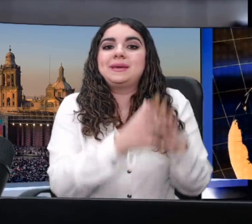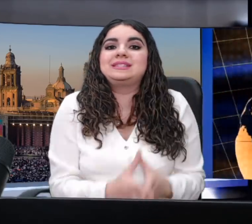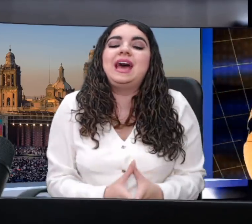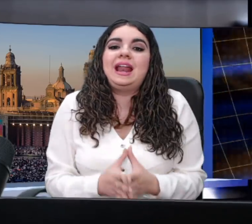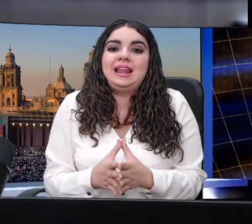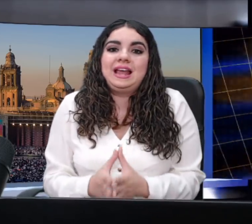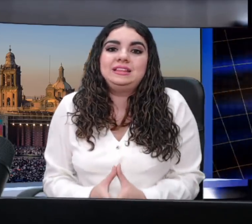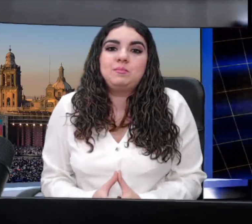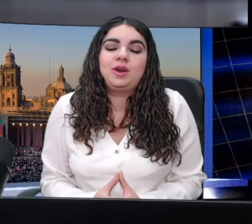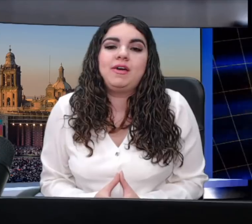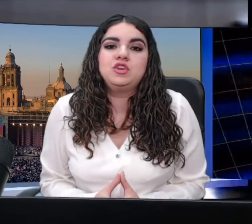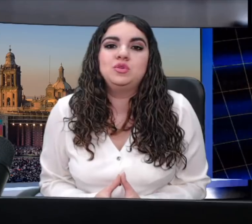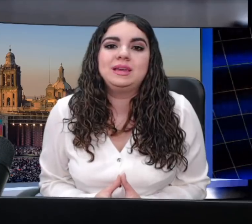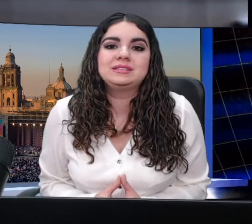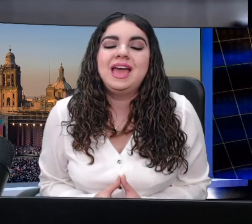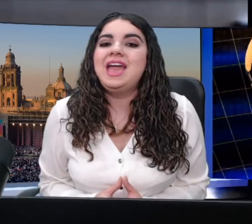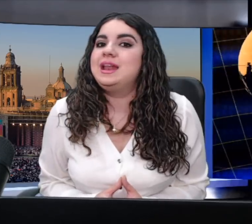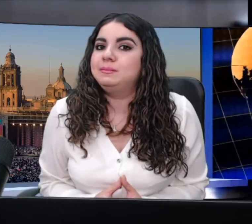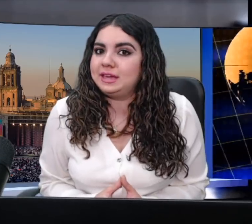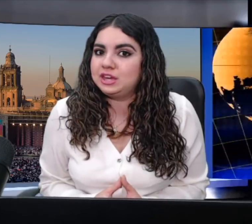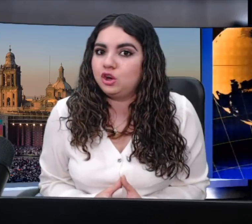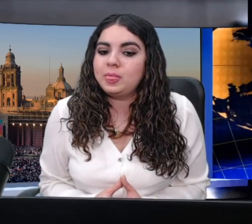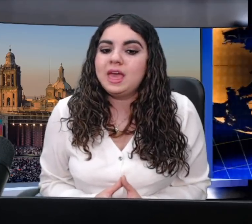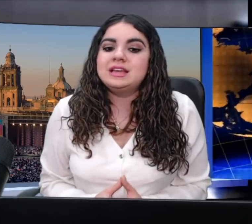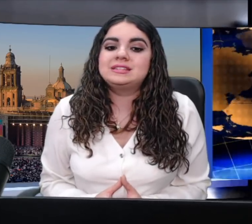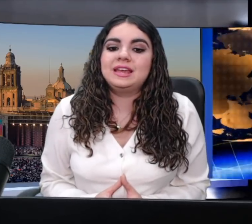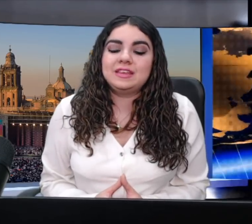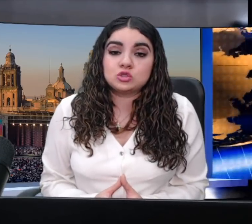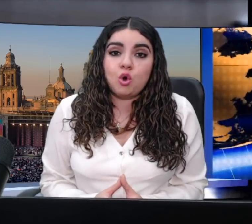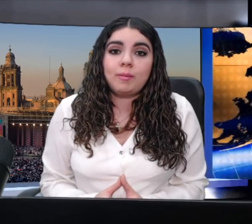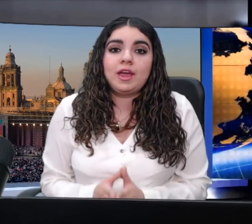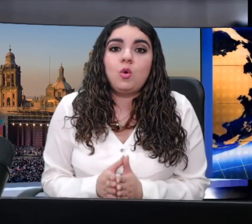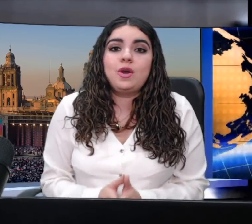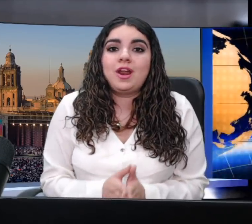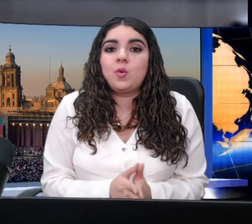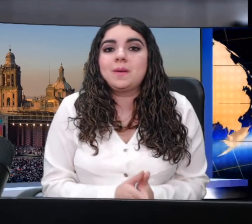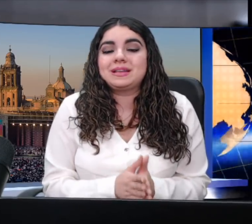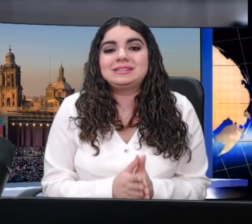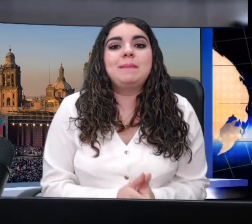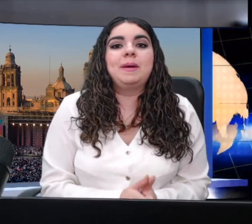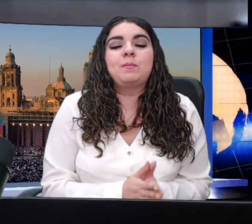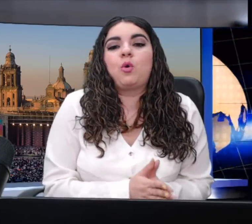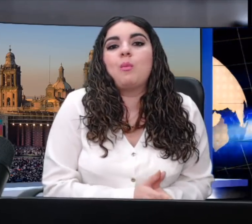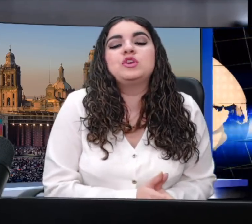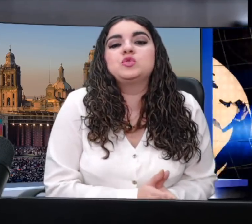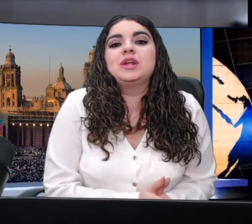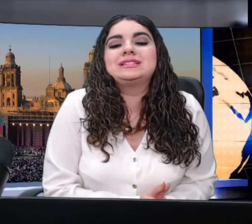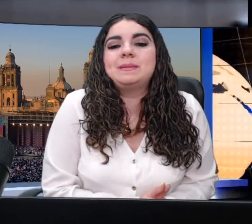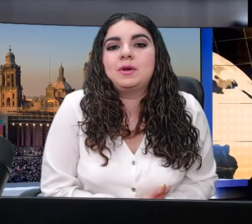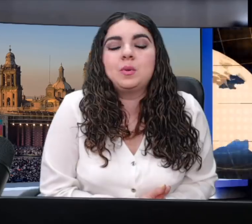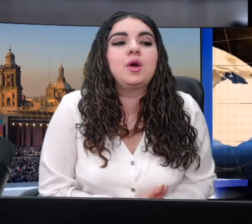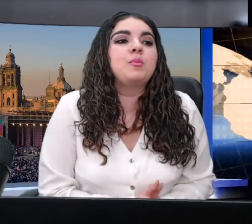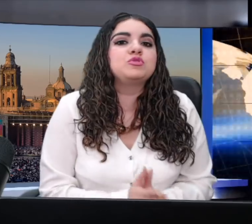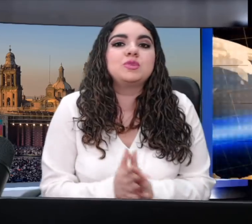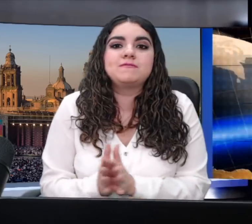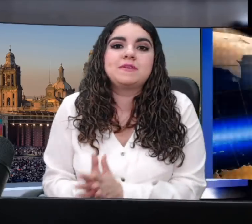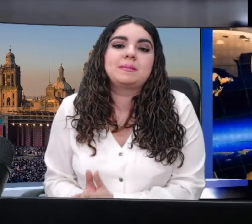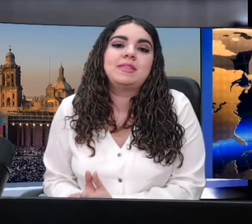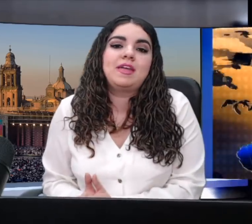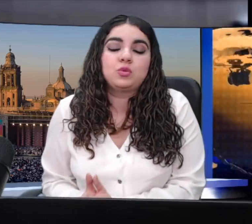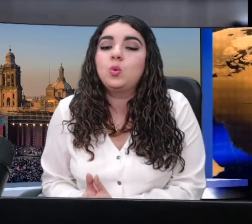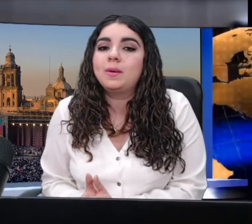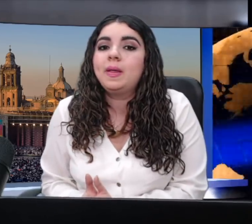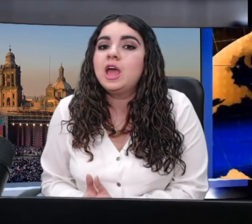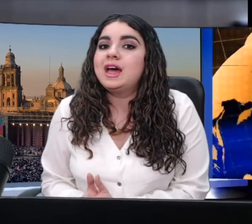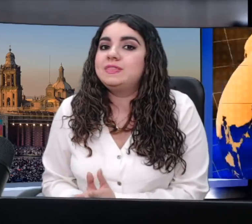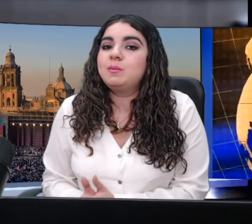quiere empezar la temporada de lluvias en México, se descubre una nueva cepa. Como es una cepa nueva, como es una